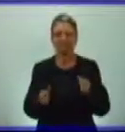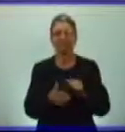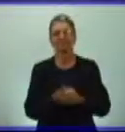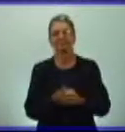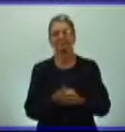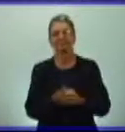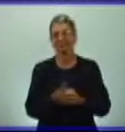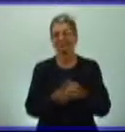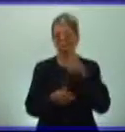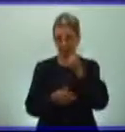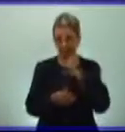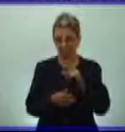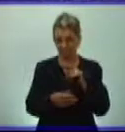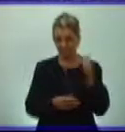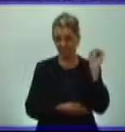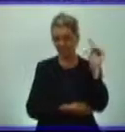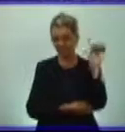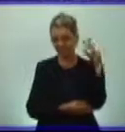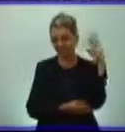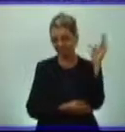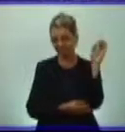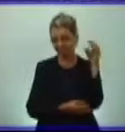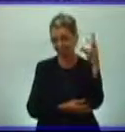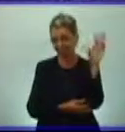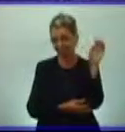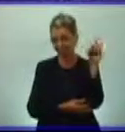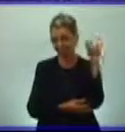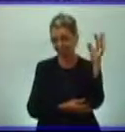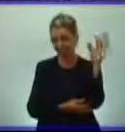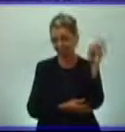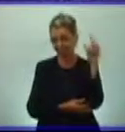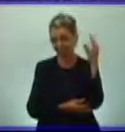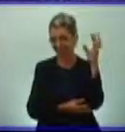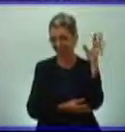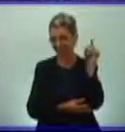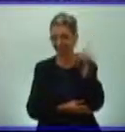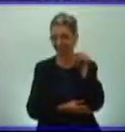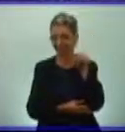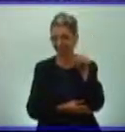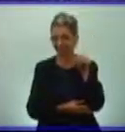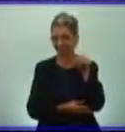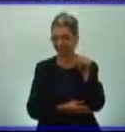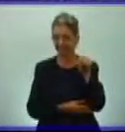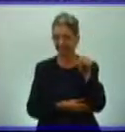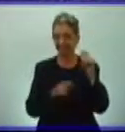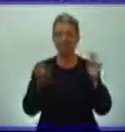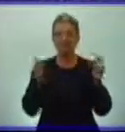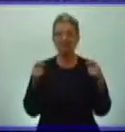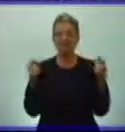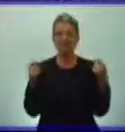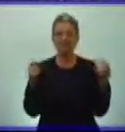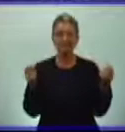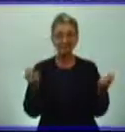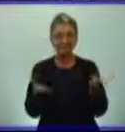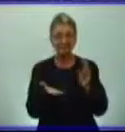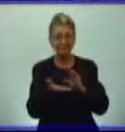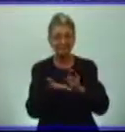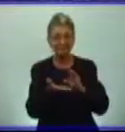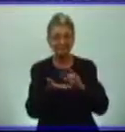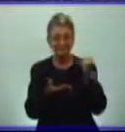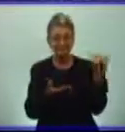También observamos el Castillo del Morro, lugar donde se desarrolla cada año la Feria